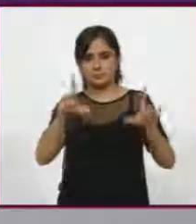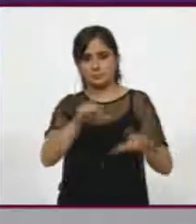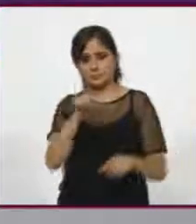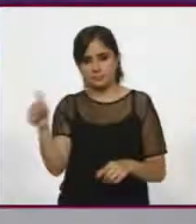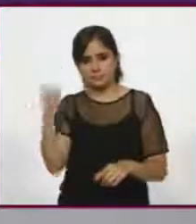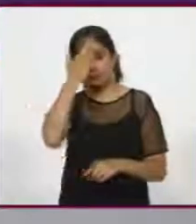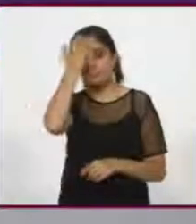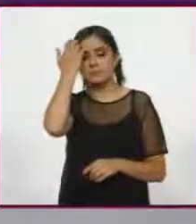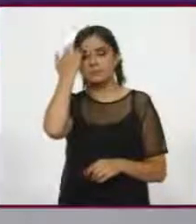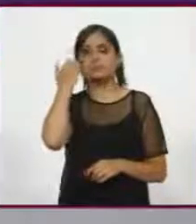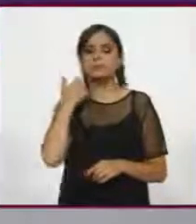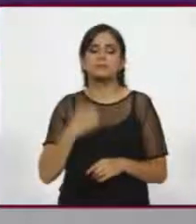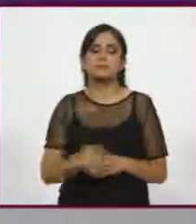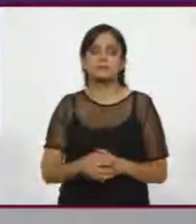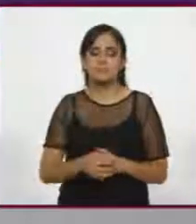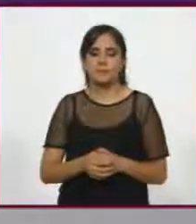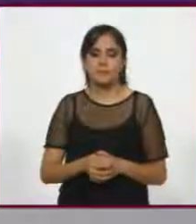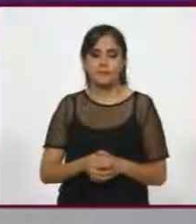estas,